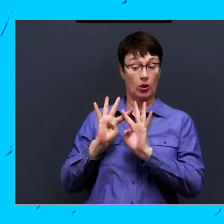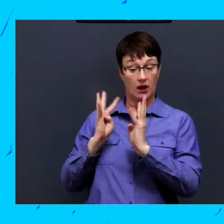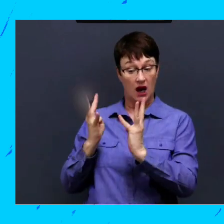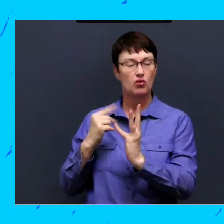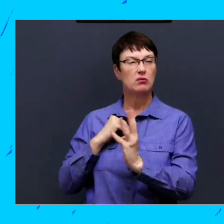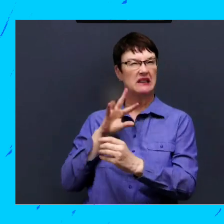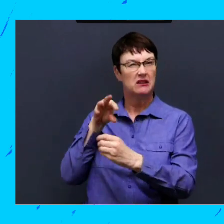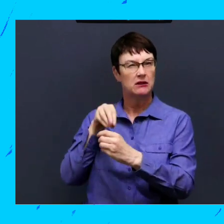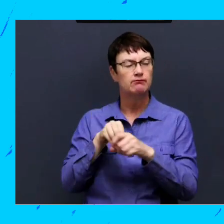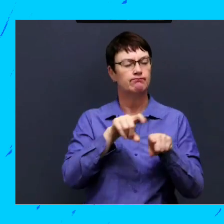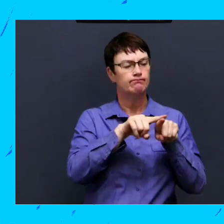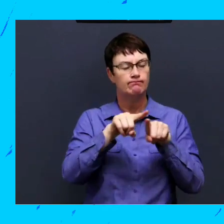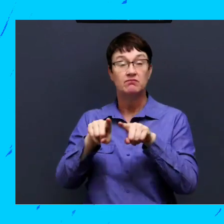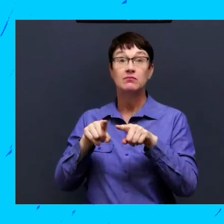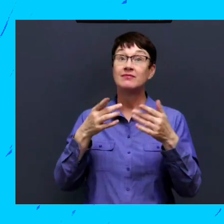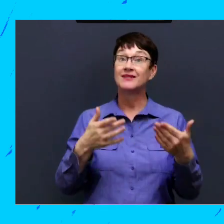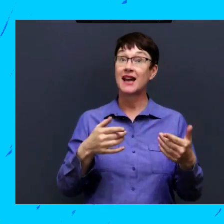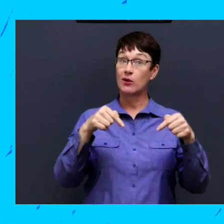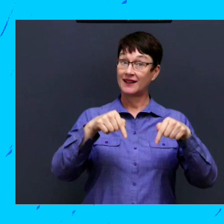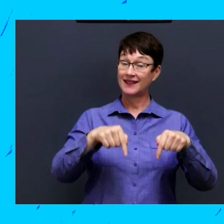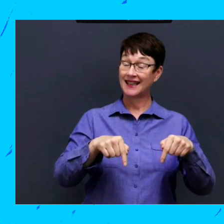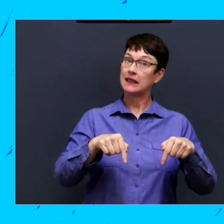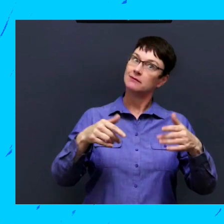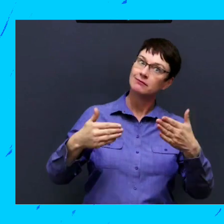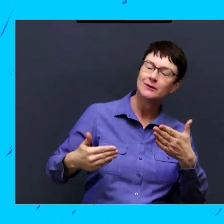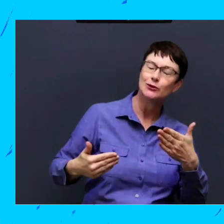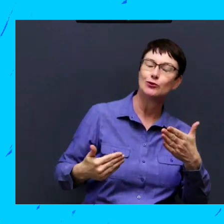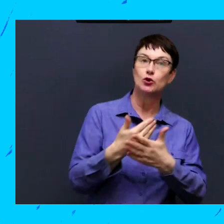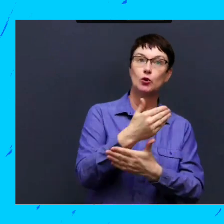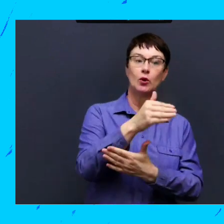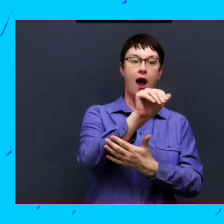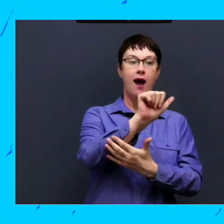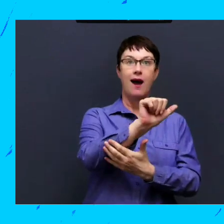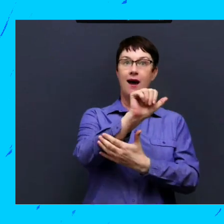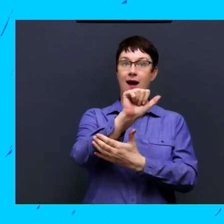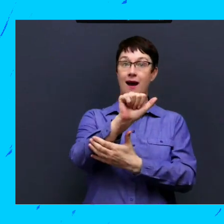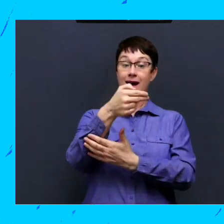invitarlos al lanzamiento global del nuevo